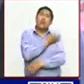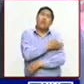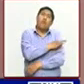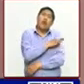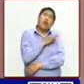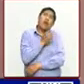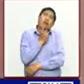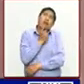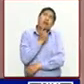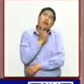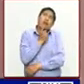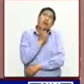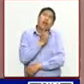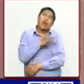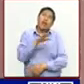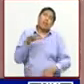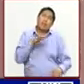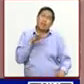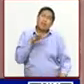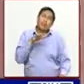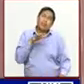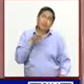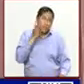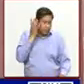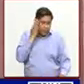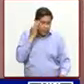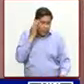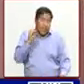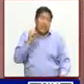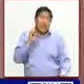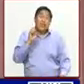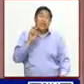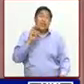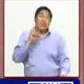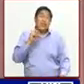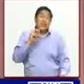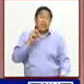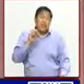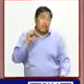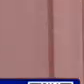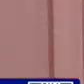Coronel? La zona es la Sencata de la ciudad del Alto.